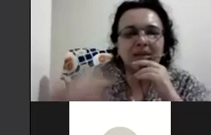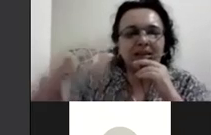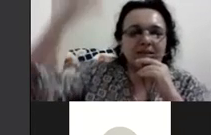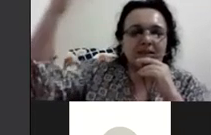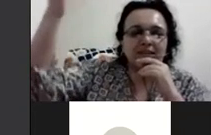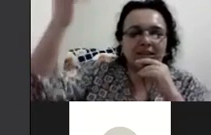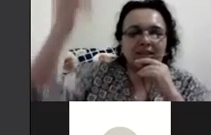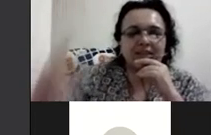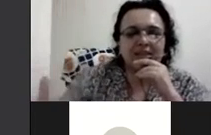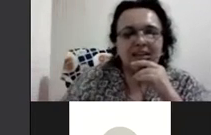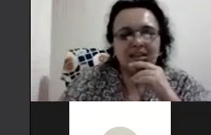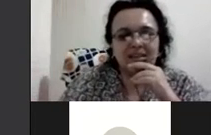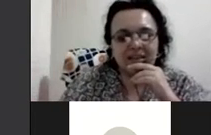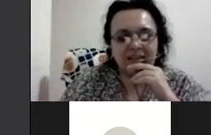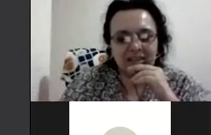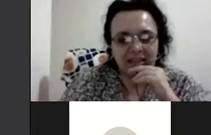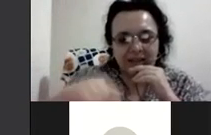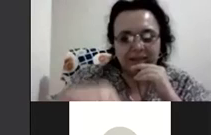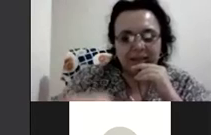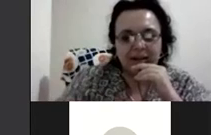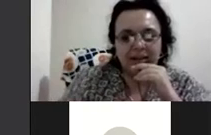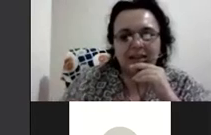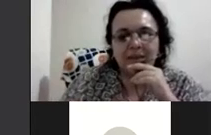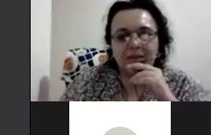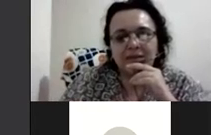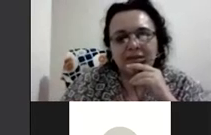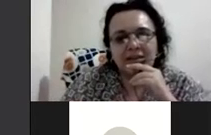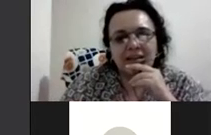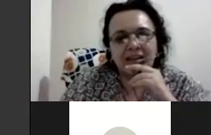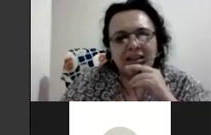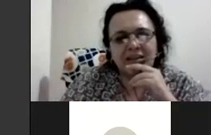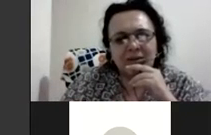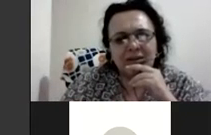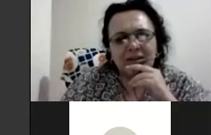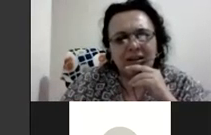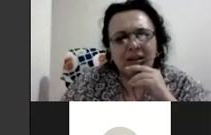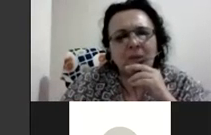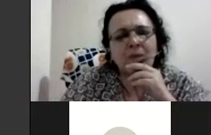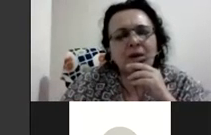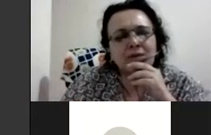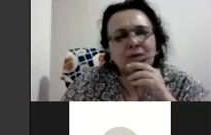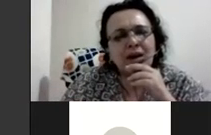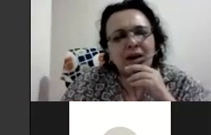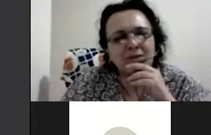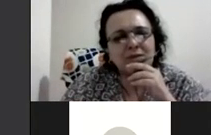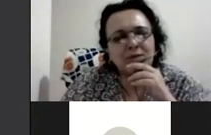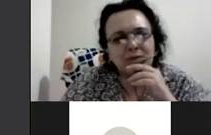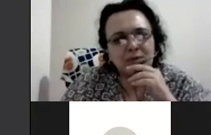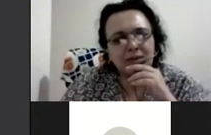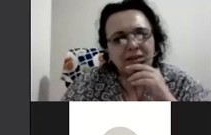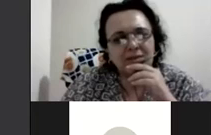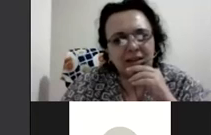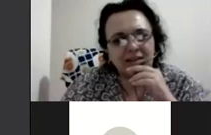she is already in the United States. She lives there in El Salvador. And I told her, what do you have to